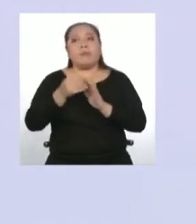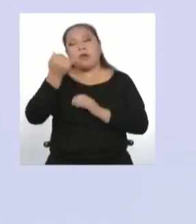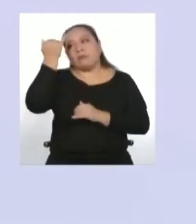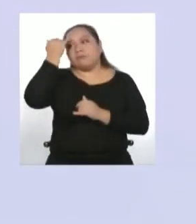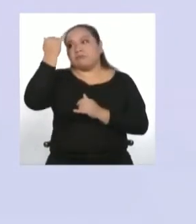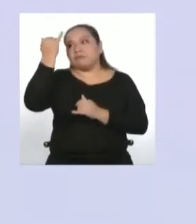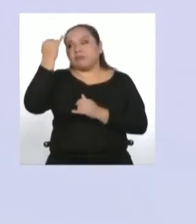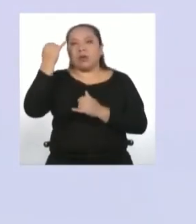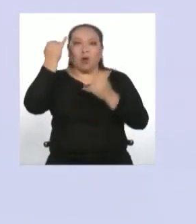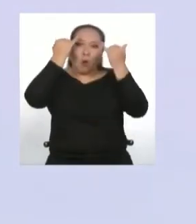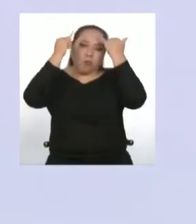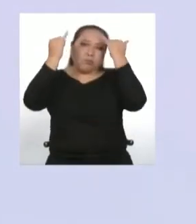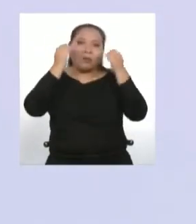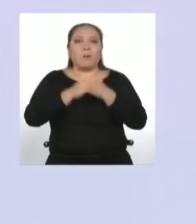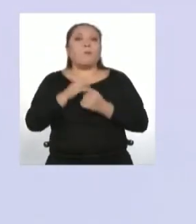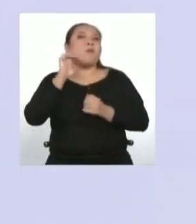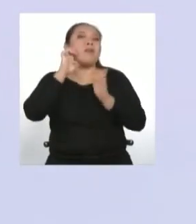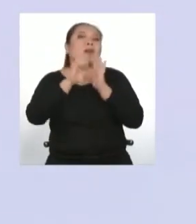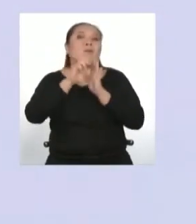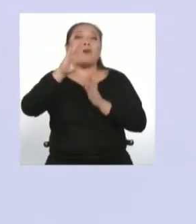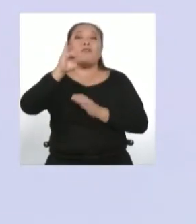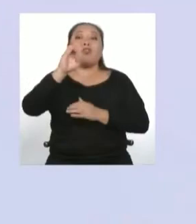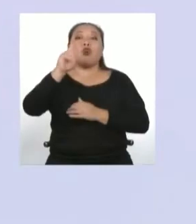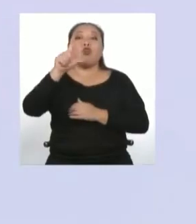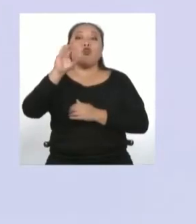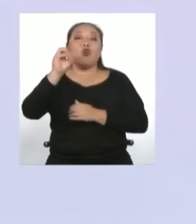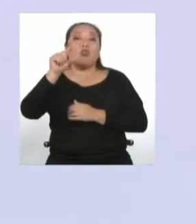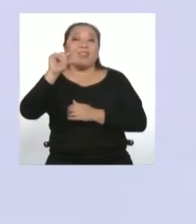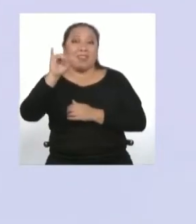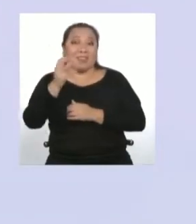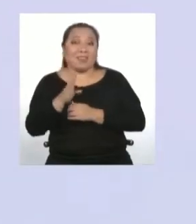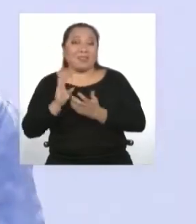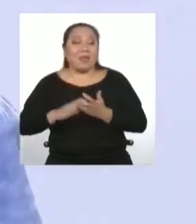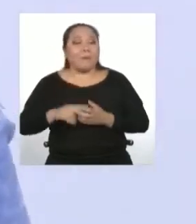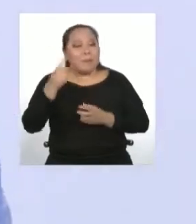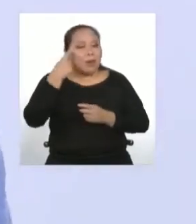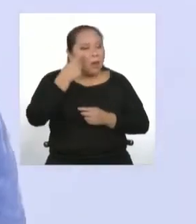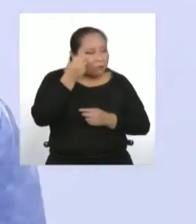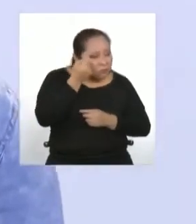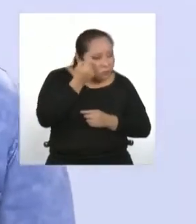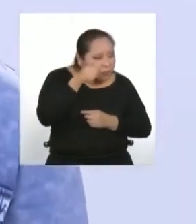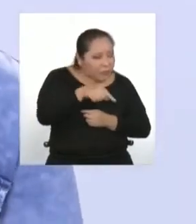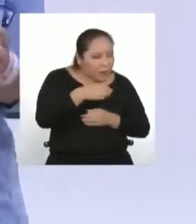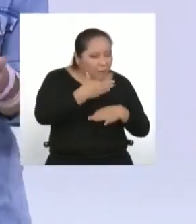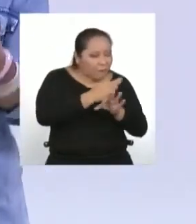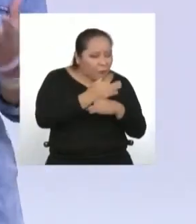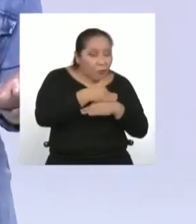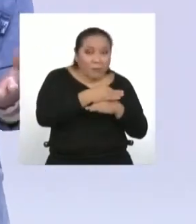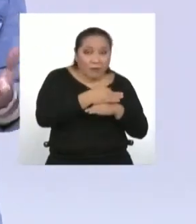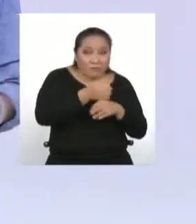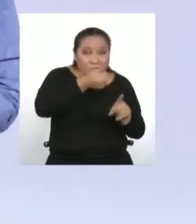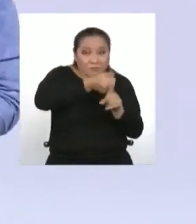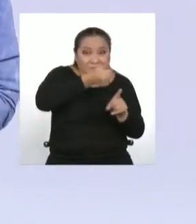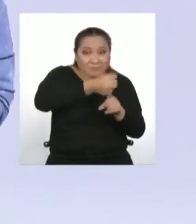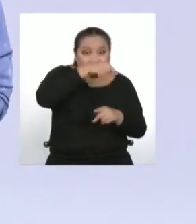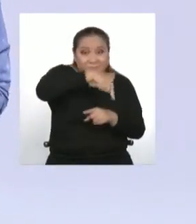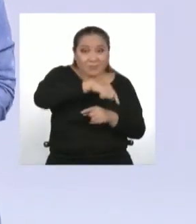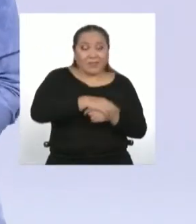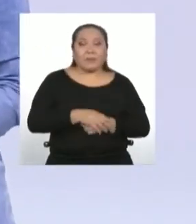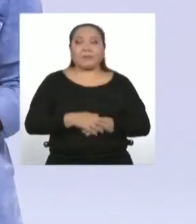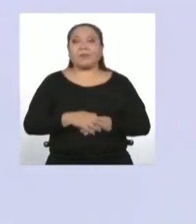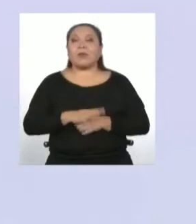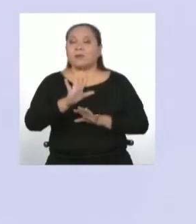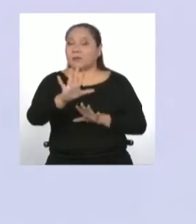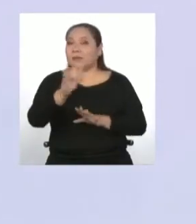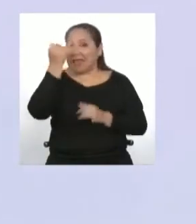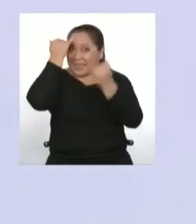para comprender la estructura y funcionamiento de una partícula viral. Pero ahora te toca a ti. Antes de terminar, te planteamos el siguiente